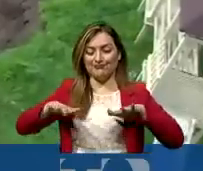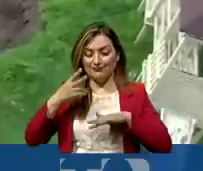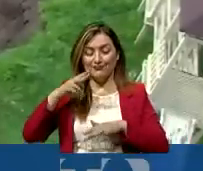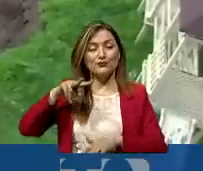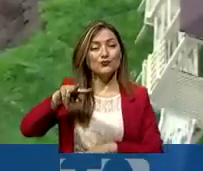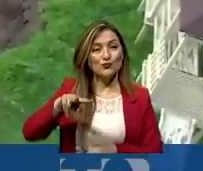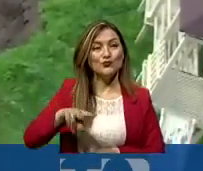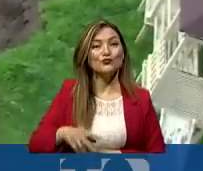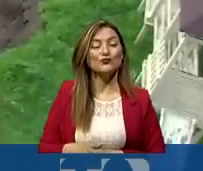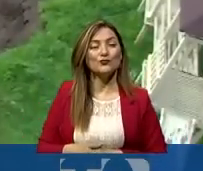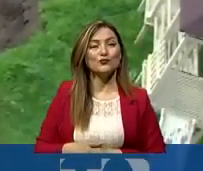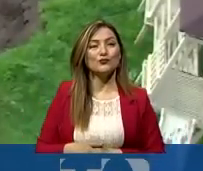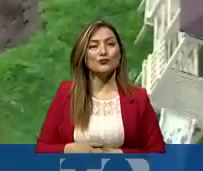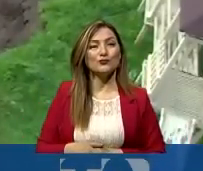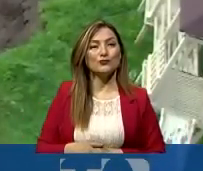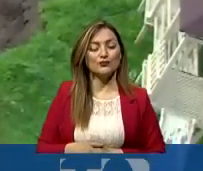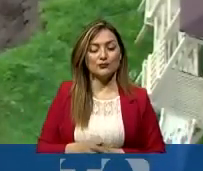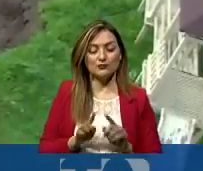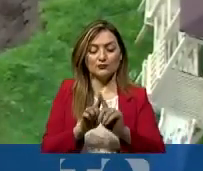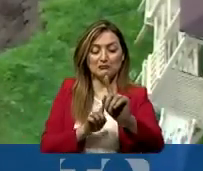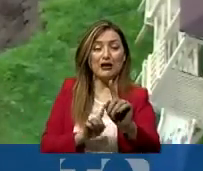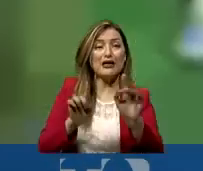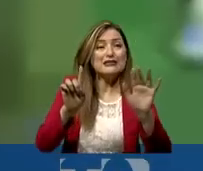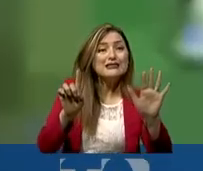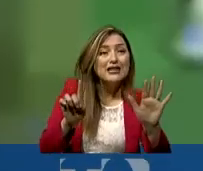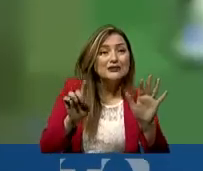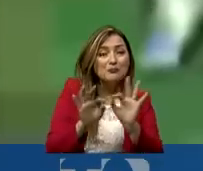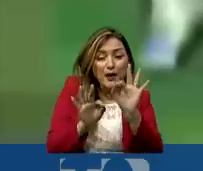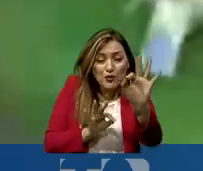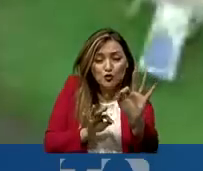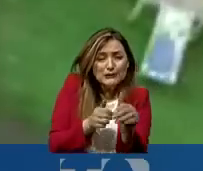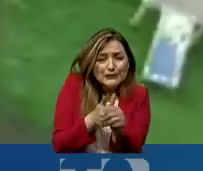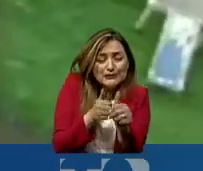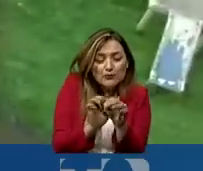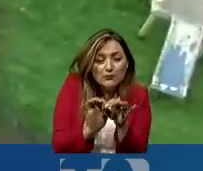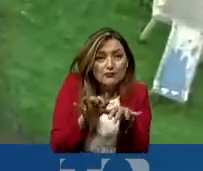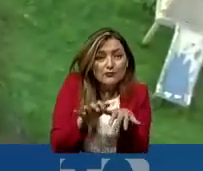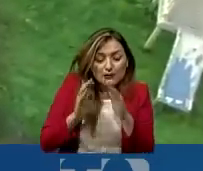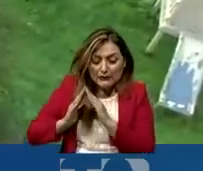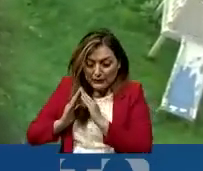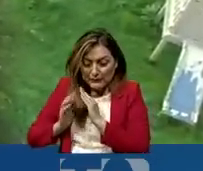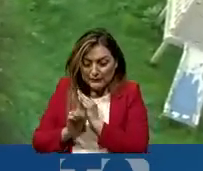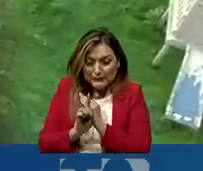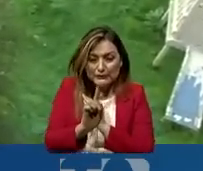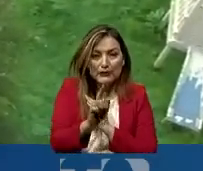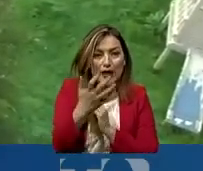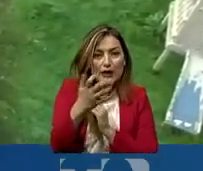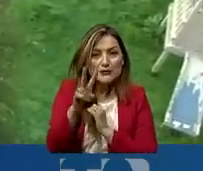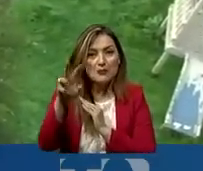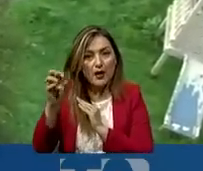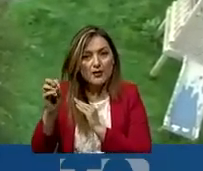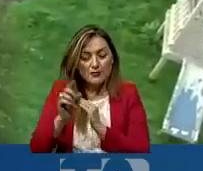ya a 6 metros cuando supuestamente la línea que dice son de 15 a 20